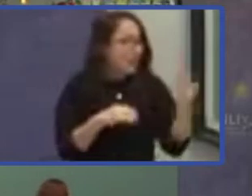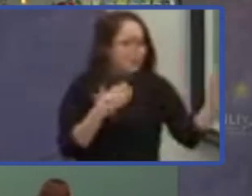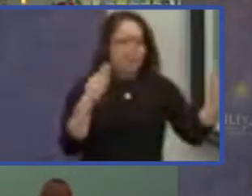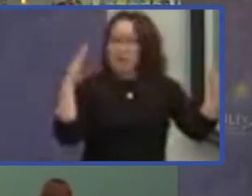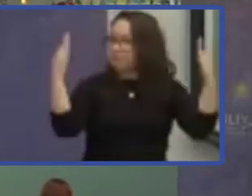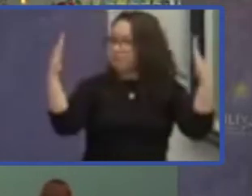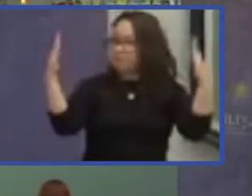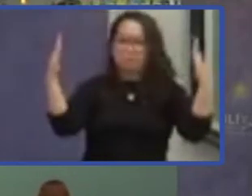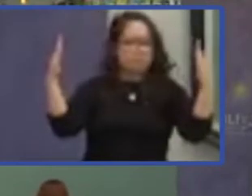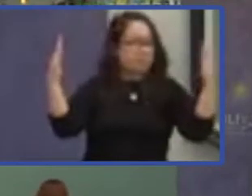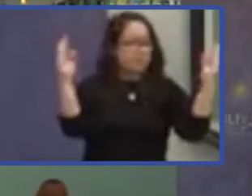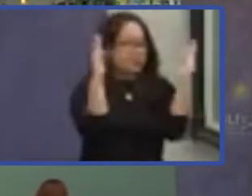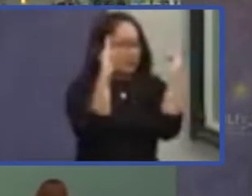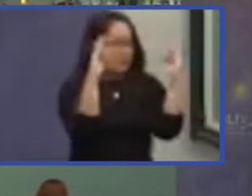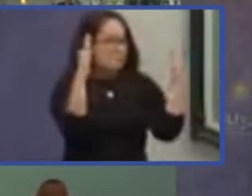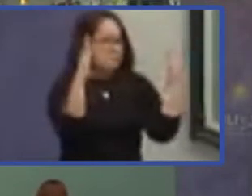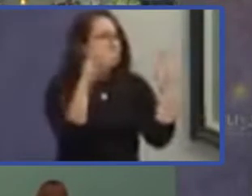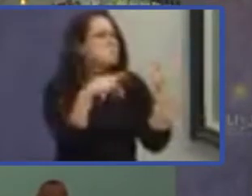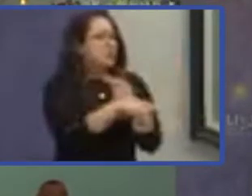espejo